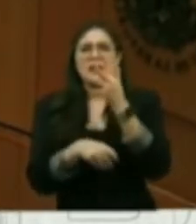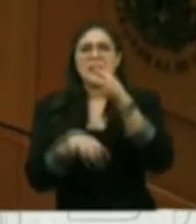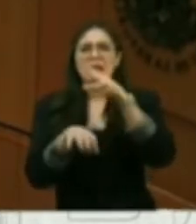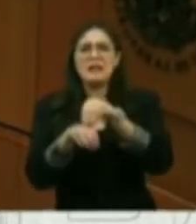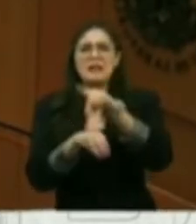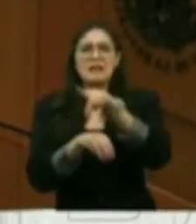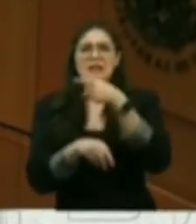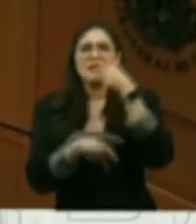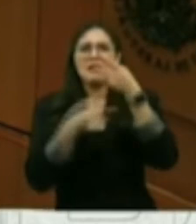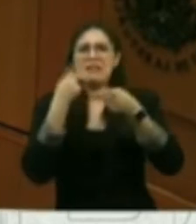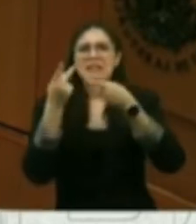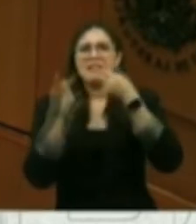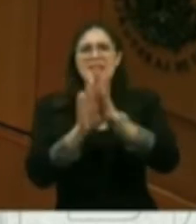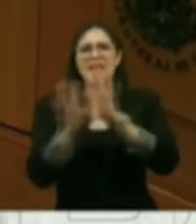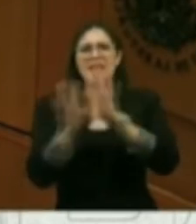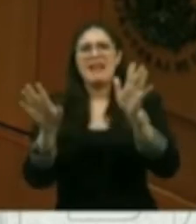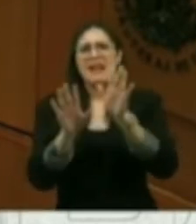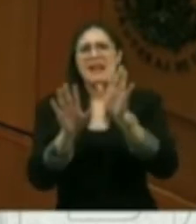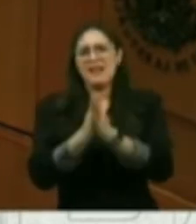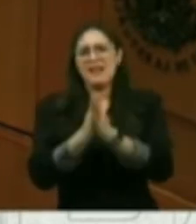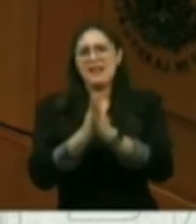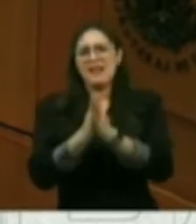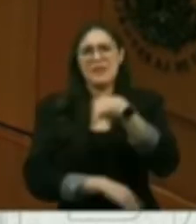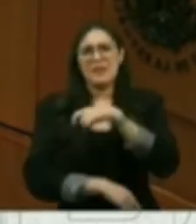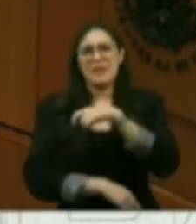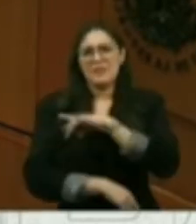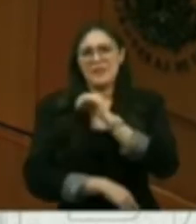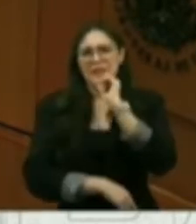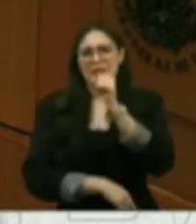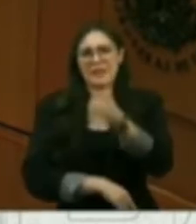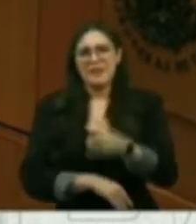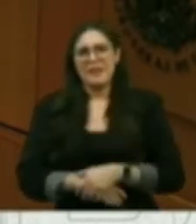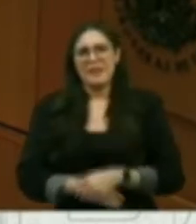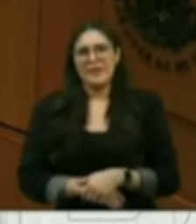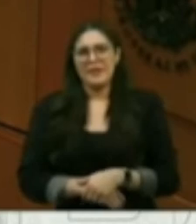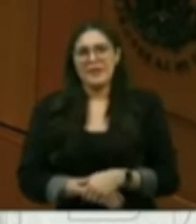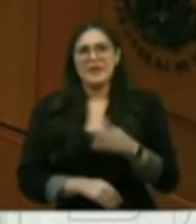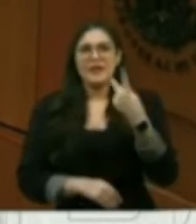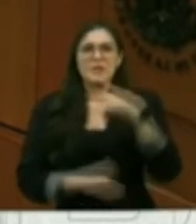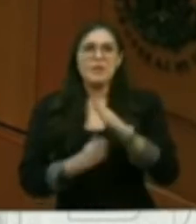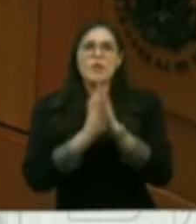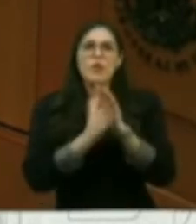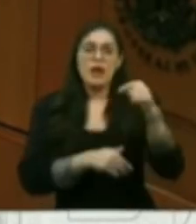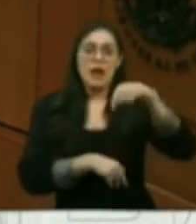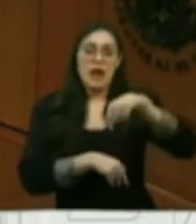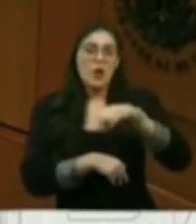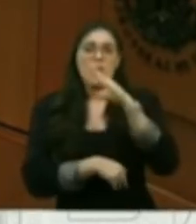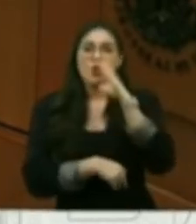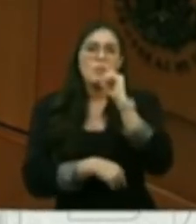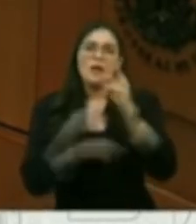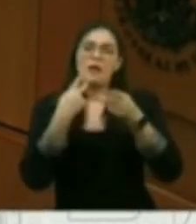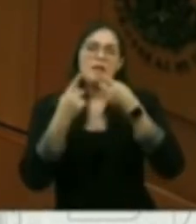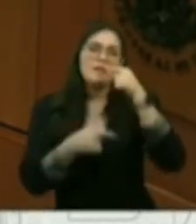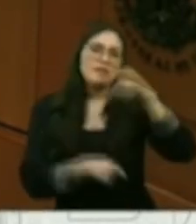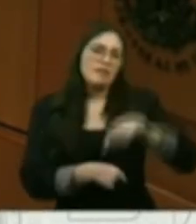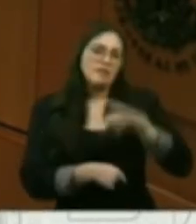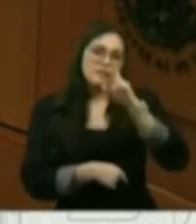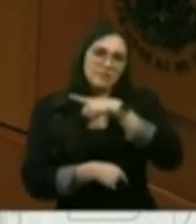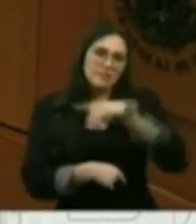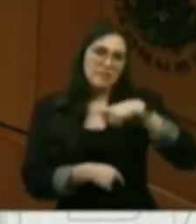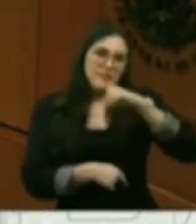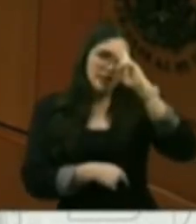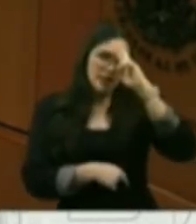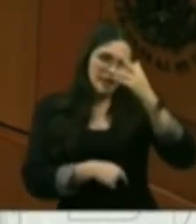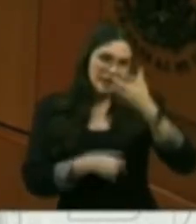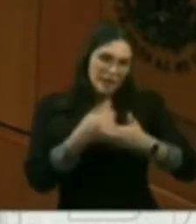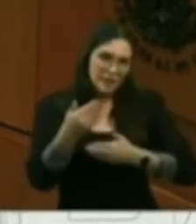qué miedo, no te tenemos miedo. Pero que no hablen donde no debe hablar, que sea respetuoso,